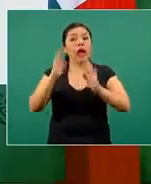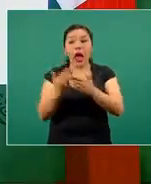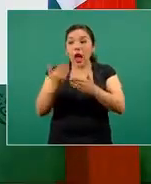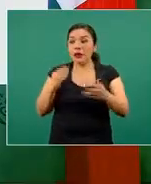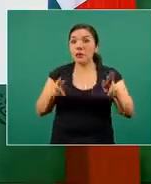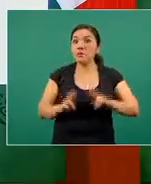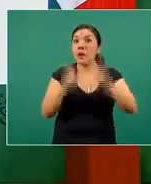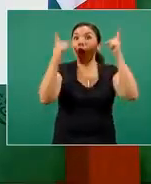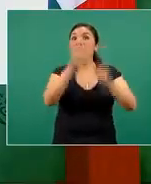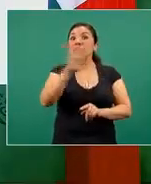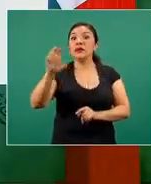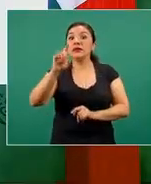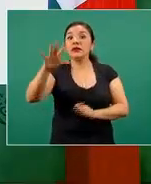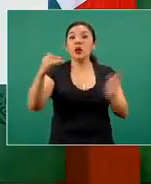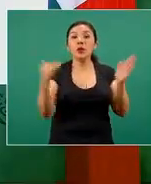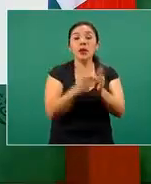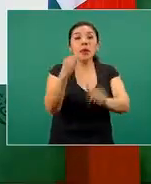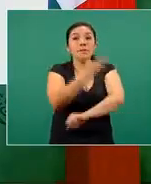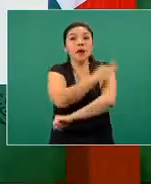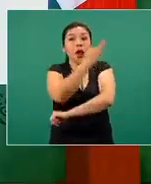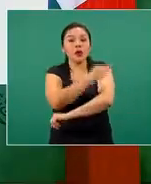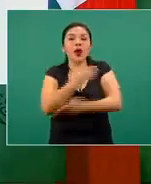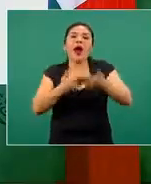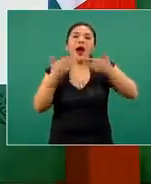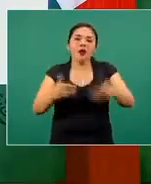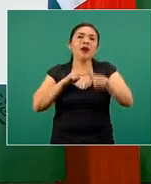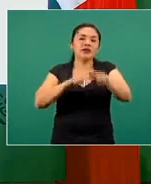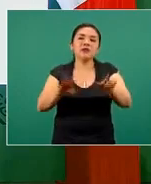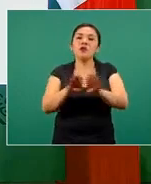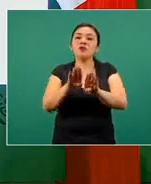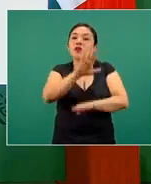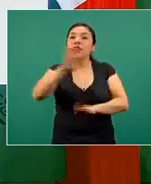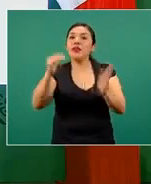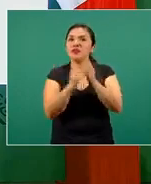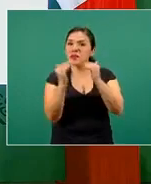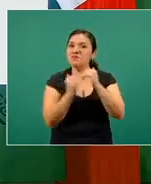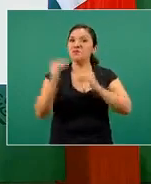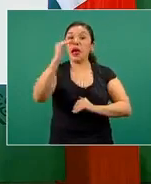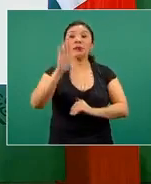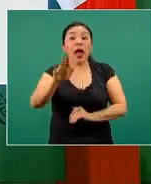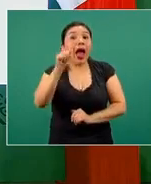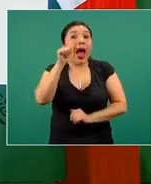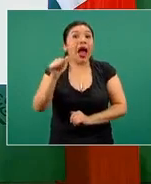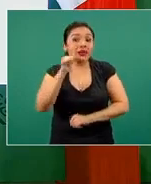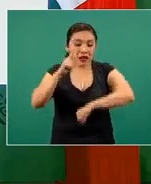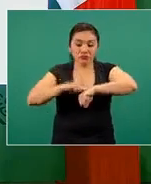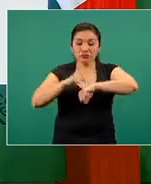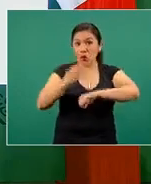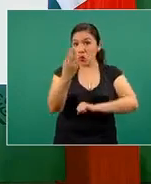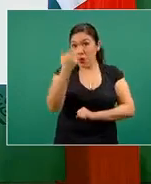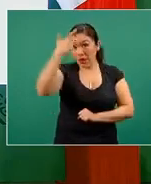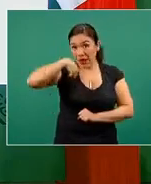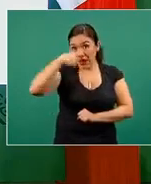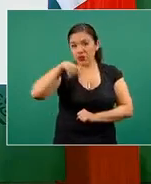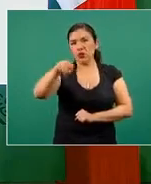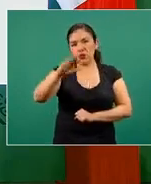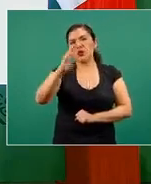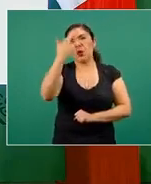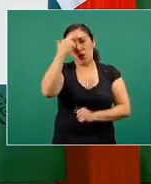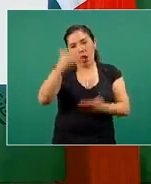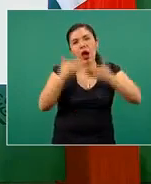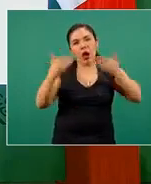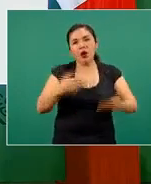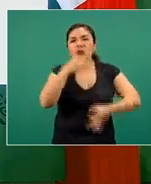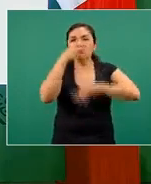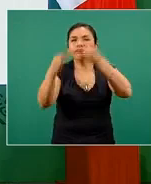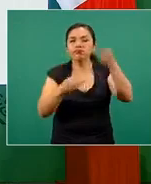de 535,000 vacunas y nos mantenemos por arriba de 500,000. Hasta ayer a las 9 de la noche, recuerden que ahora informamos